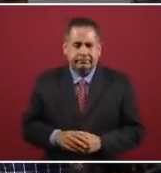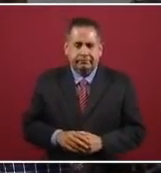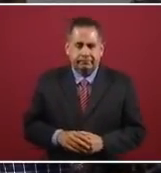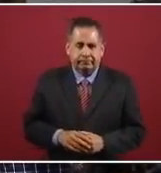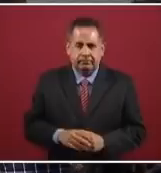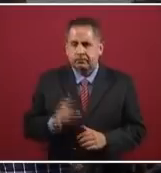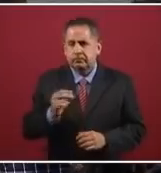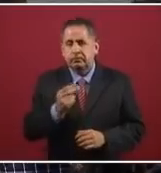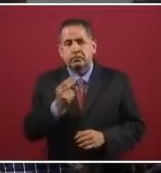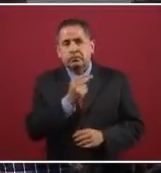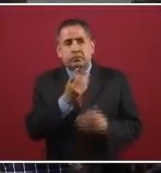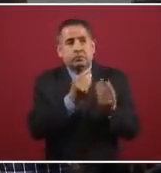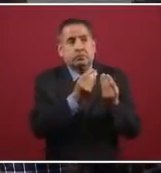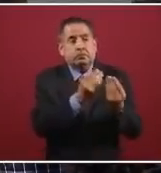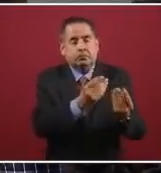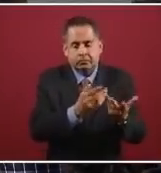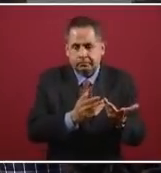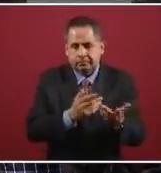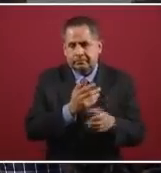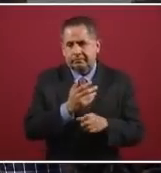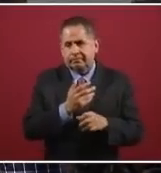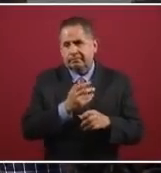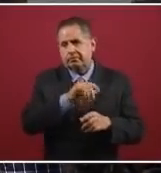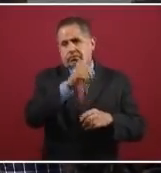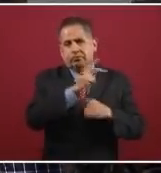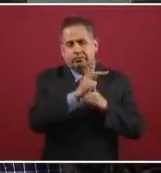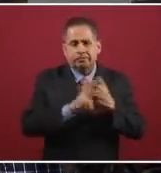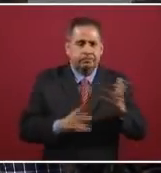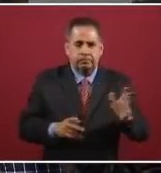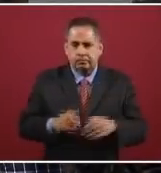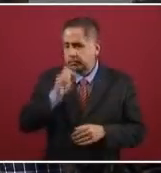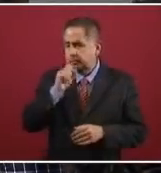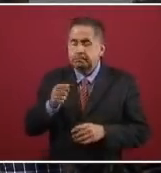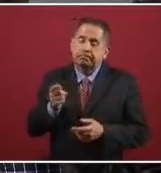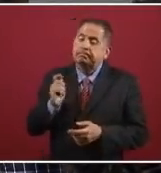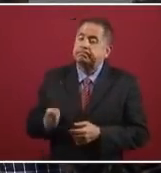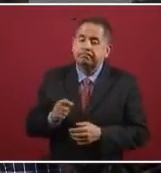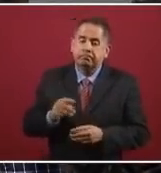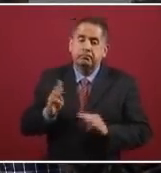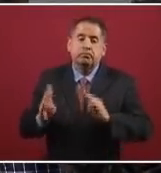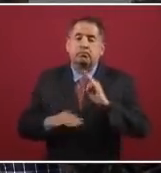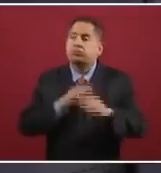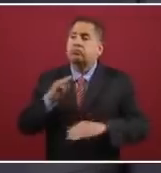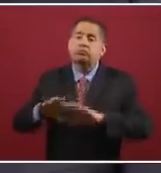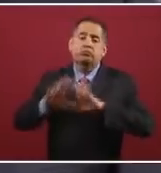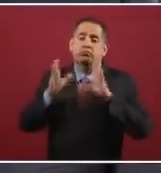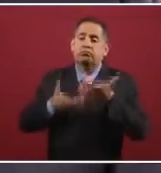o no depender tanto del extranjero, porque también vivimos en un mundo